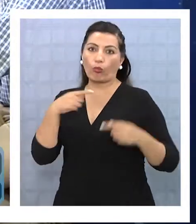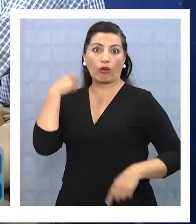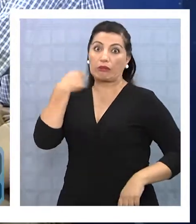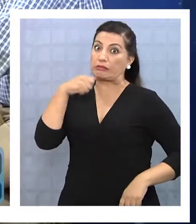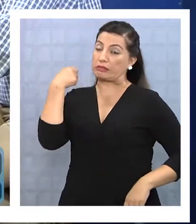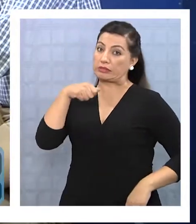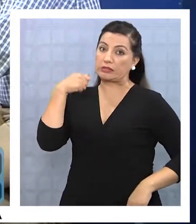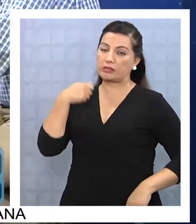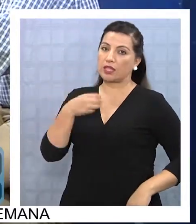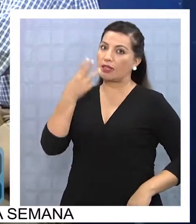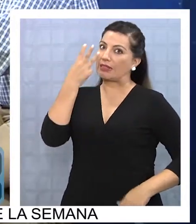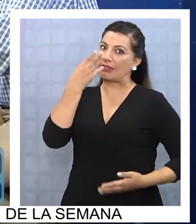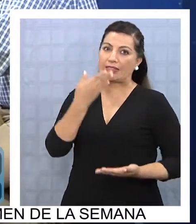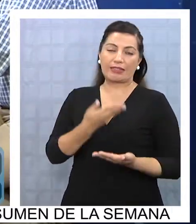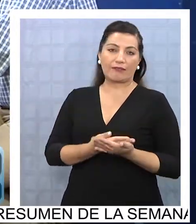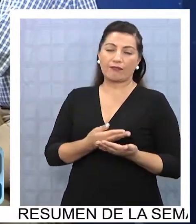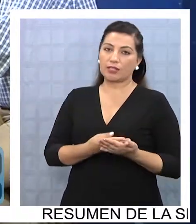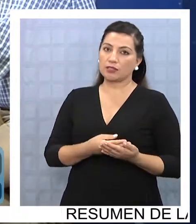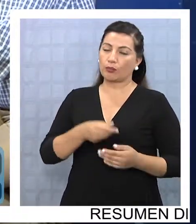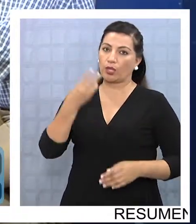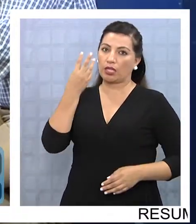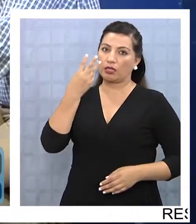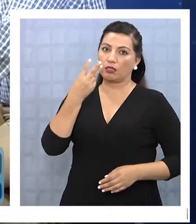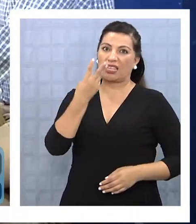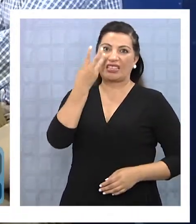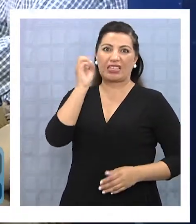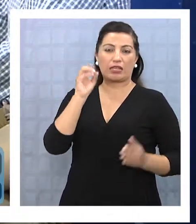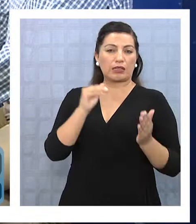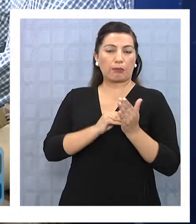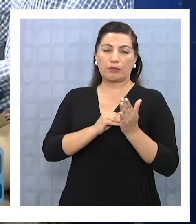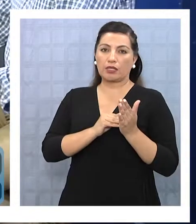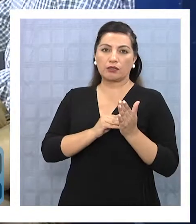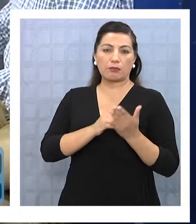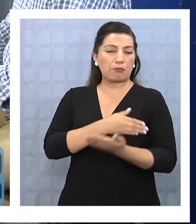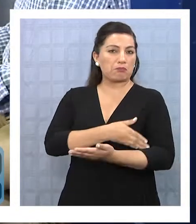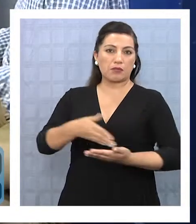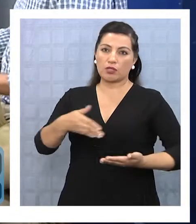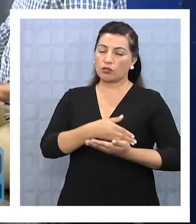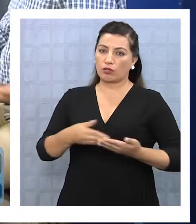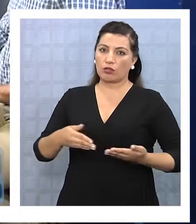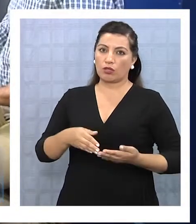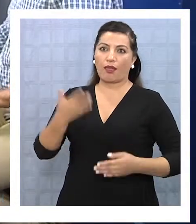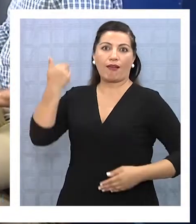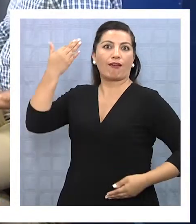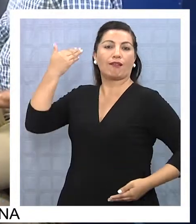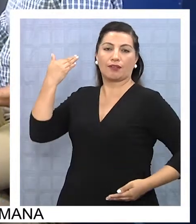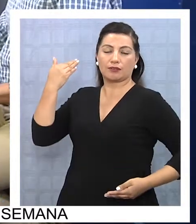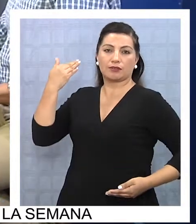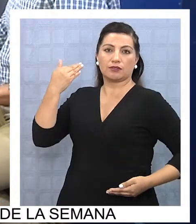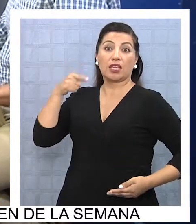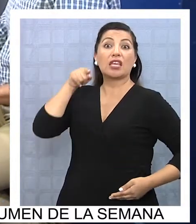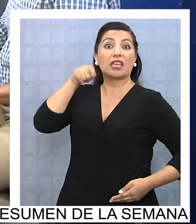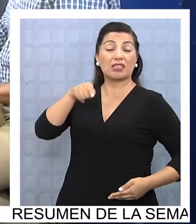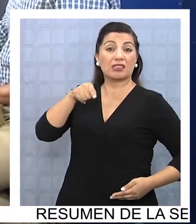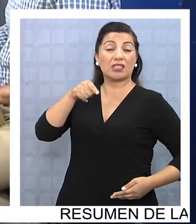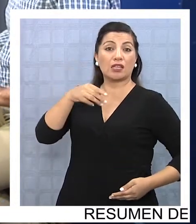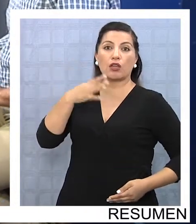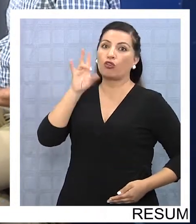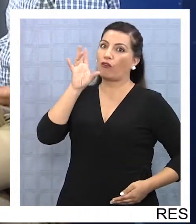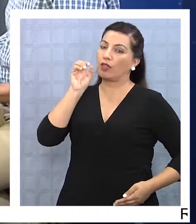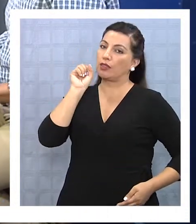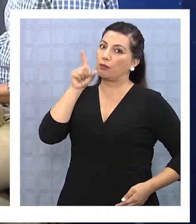Sí. Costó 3 veces más que el censo que hicimos nosotros. 30.000 millones dicen que costó el que se hizo durante su gobierno, que al final... Y este costó 3 veces más.